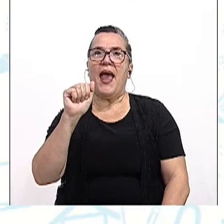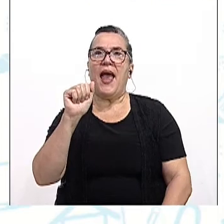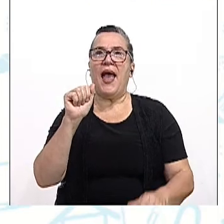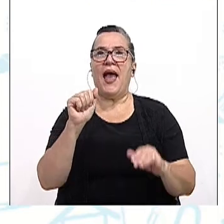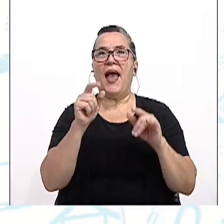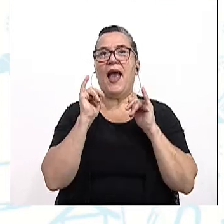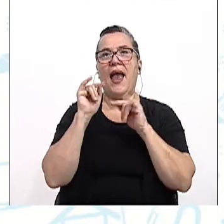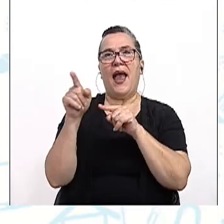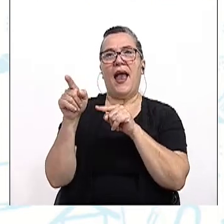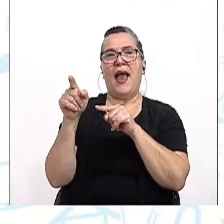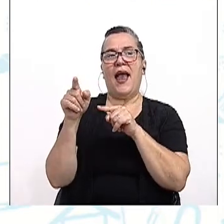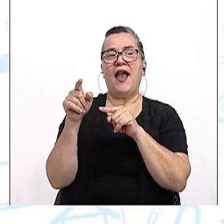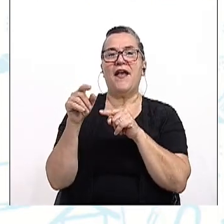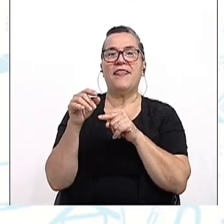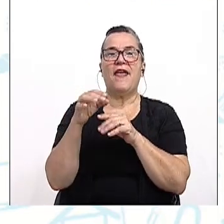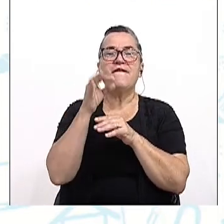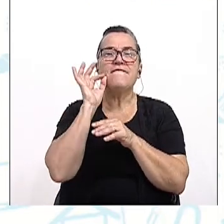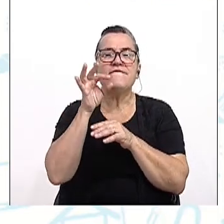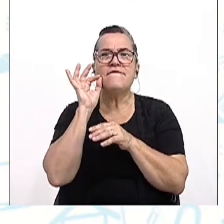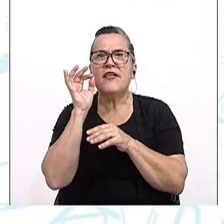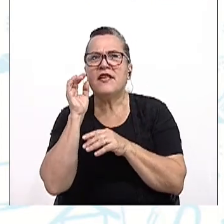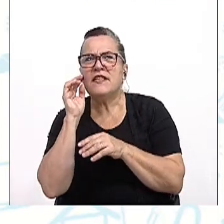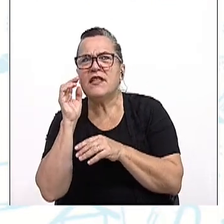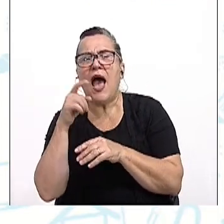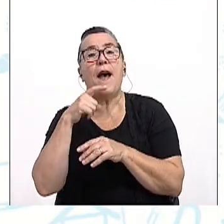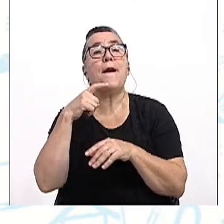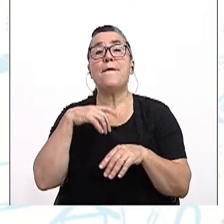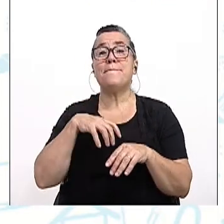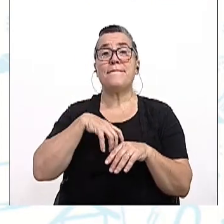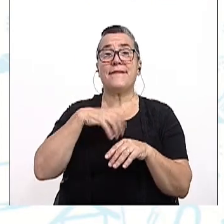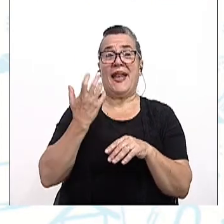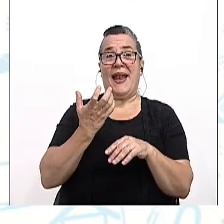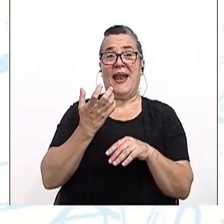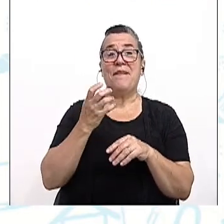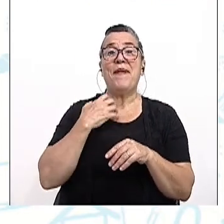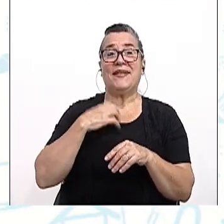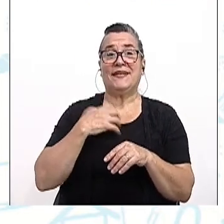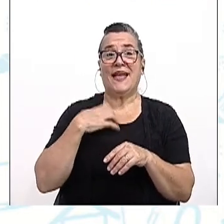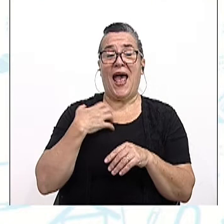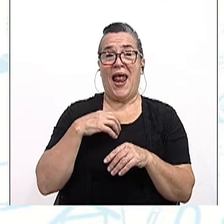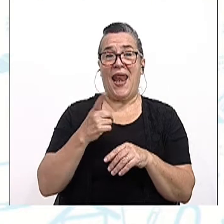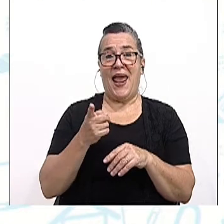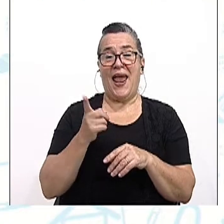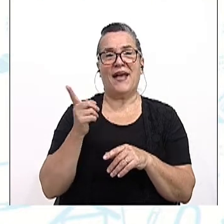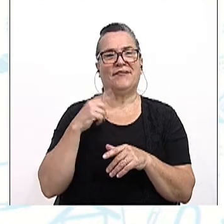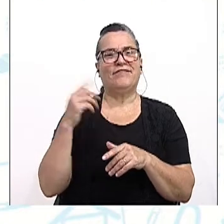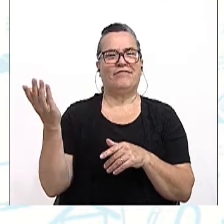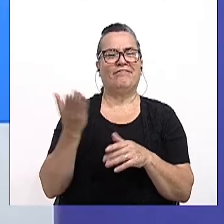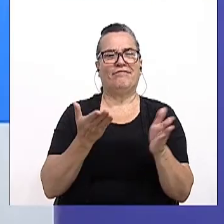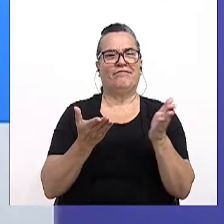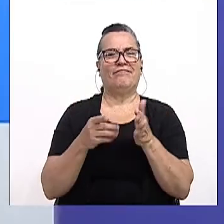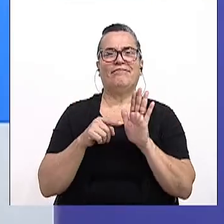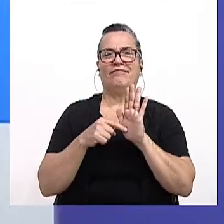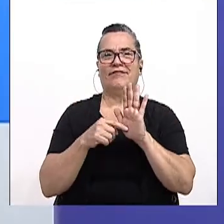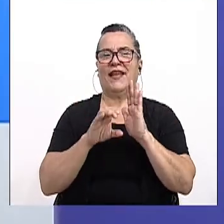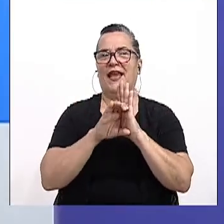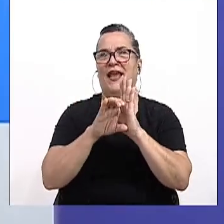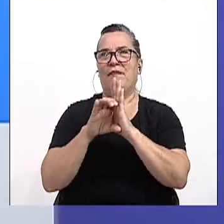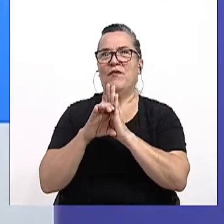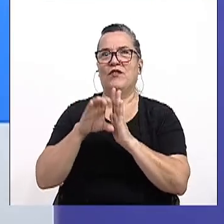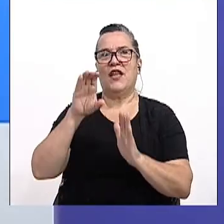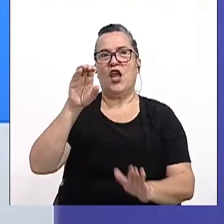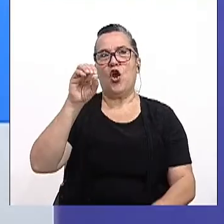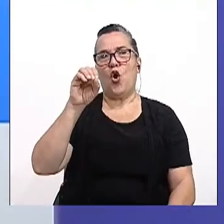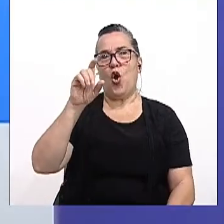deliciosa jalea de, creo que es manzana, ¿verdad? Ahora entonces aquí en el set traje algunos ejemplos de